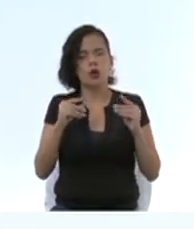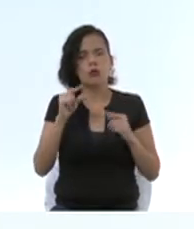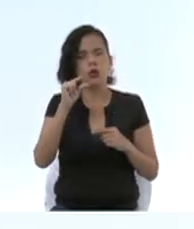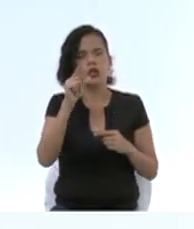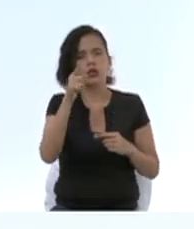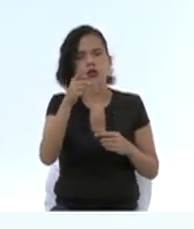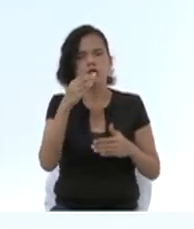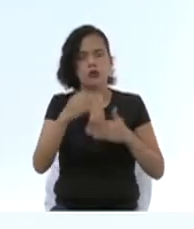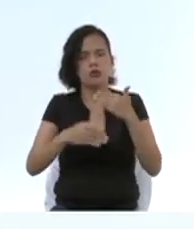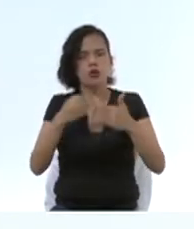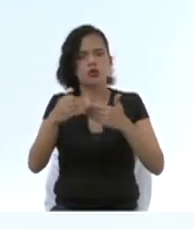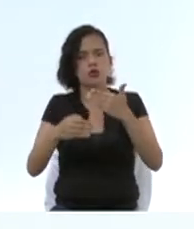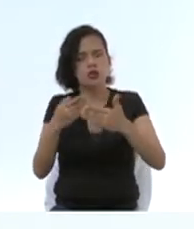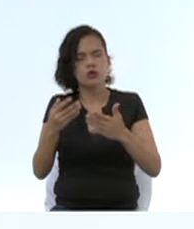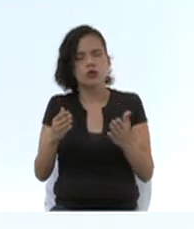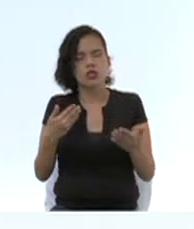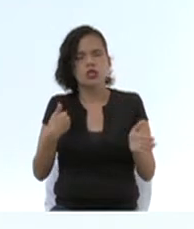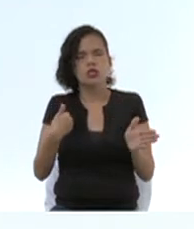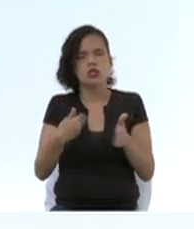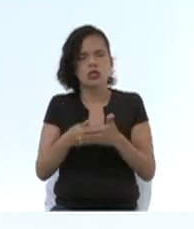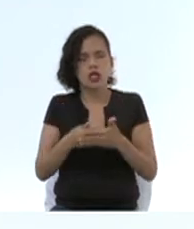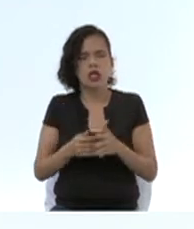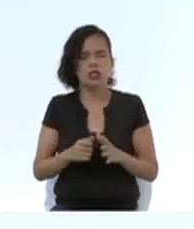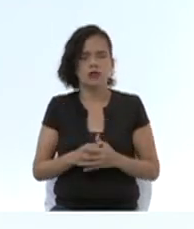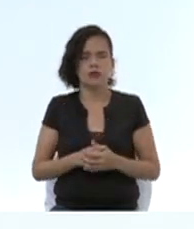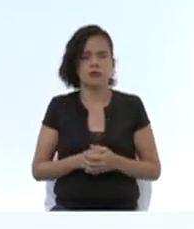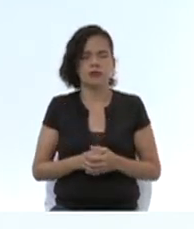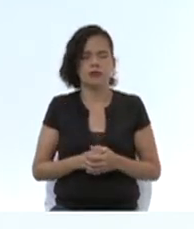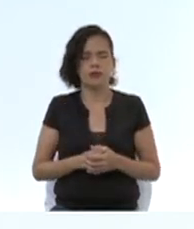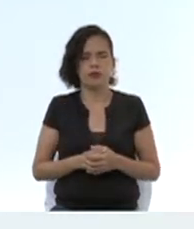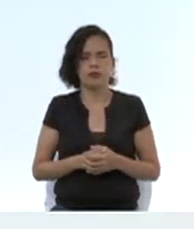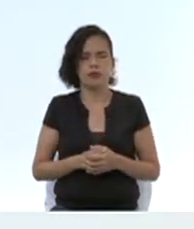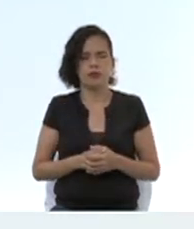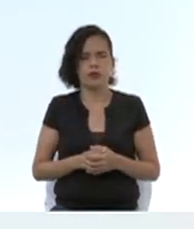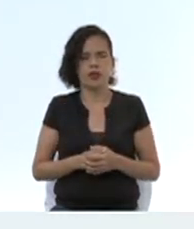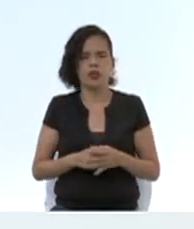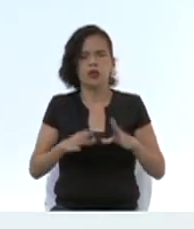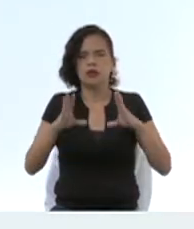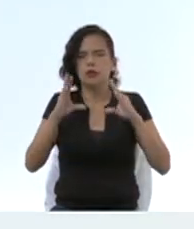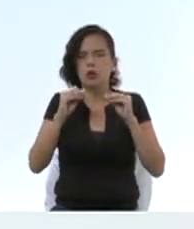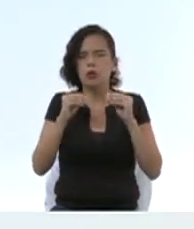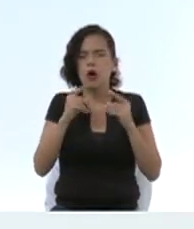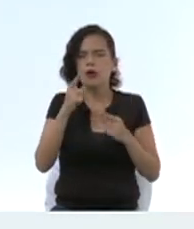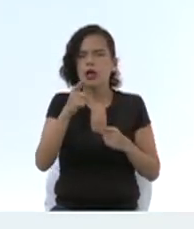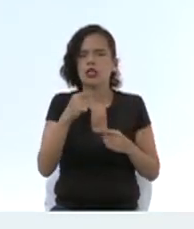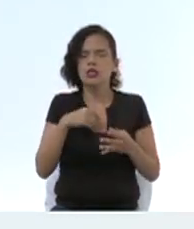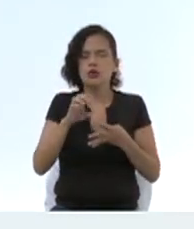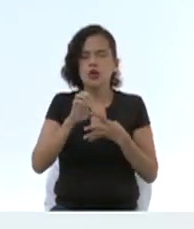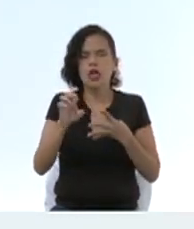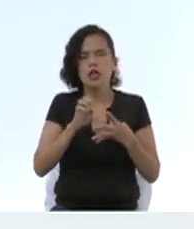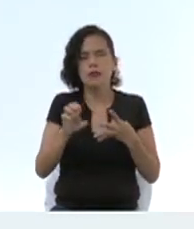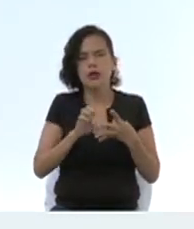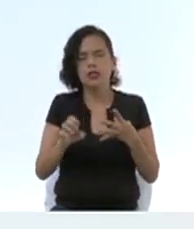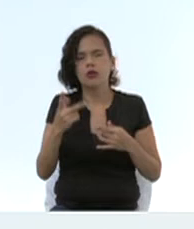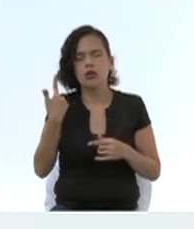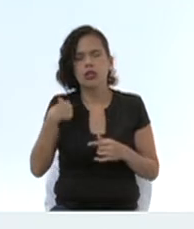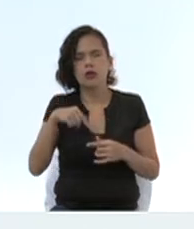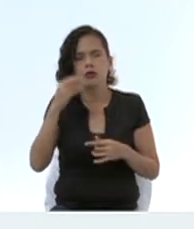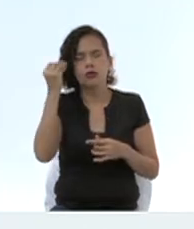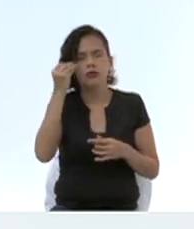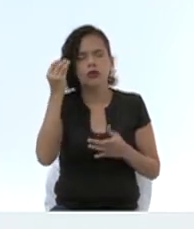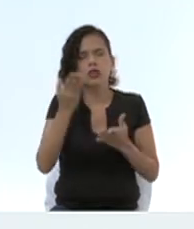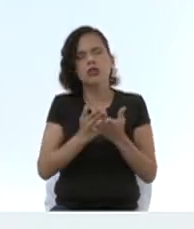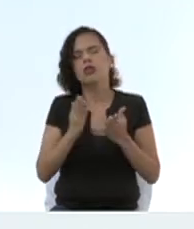esos procesos de cierre y de egreso y de prosecución. Es así, vamos a hablar de esos elementos que tenemos que considerar de